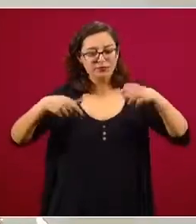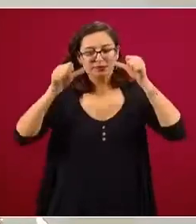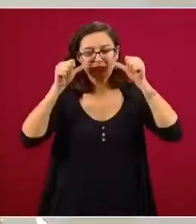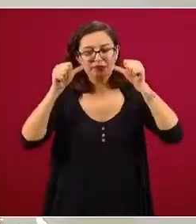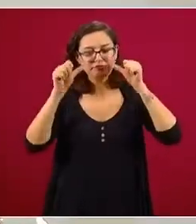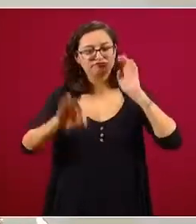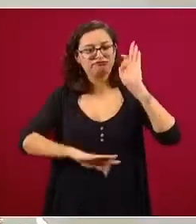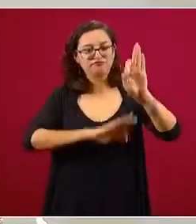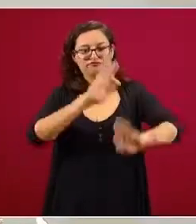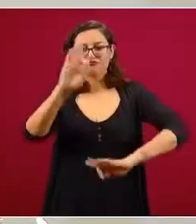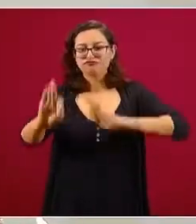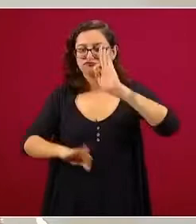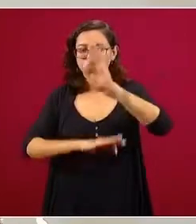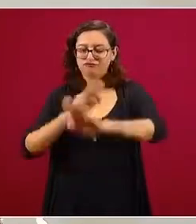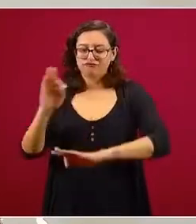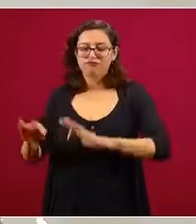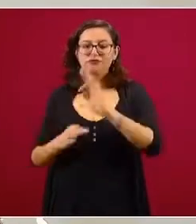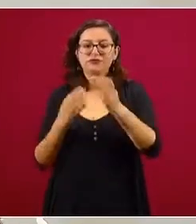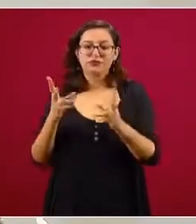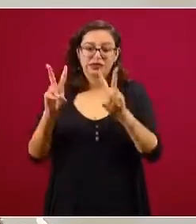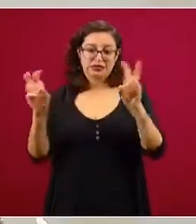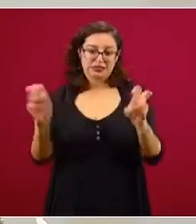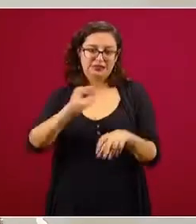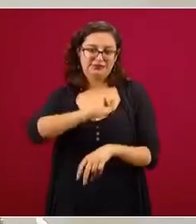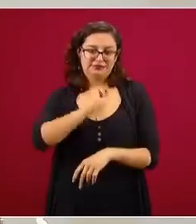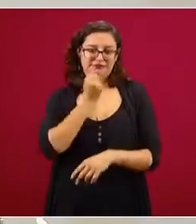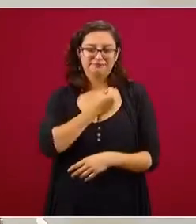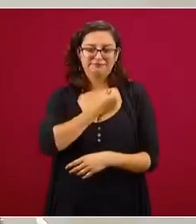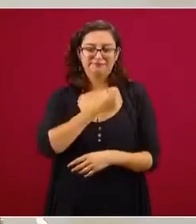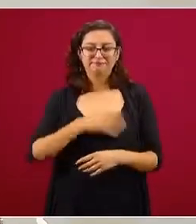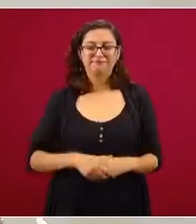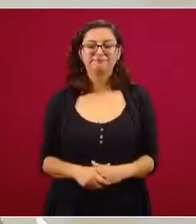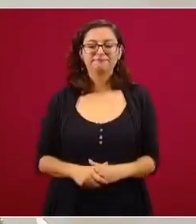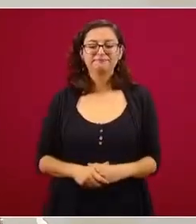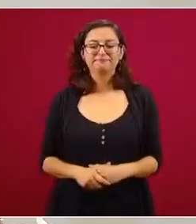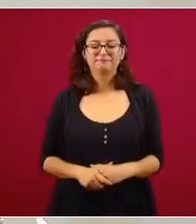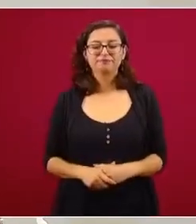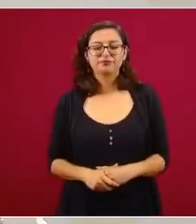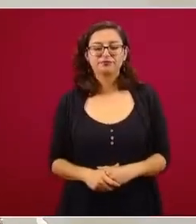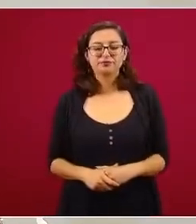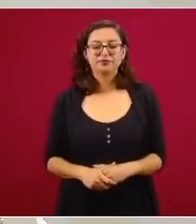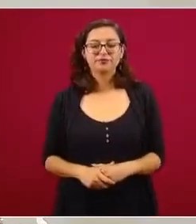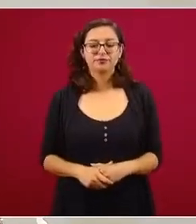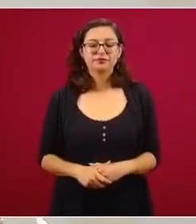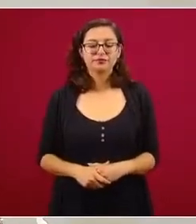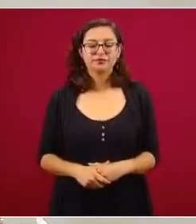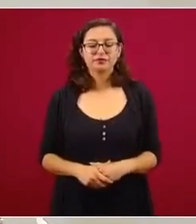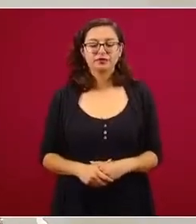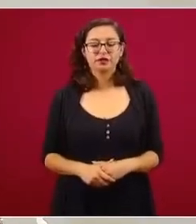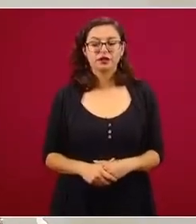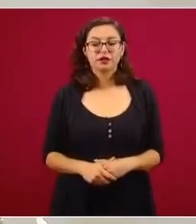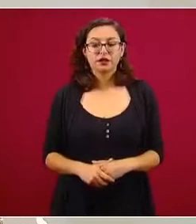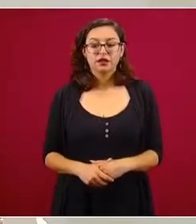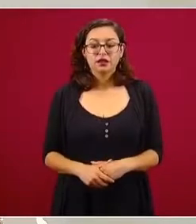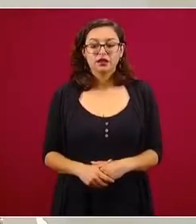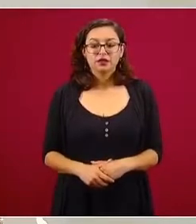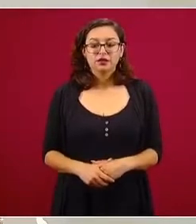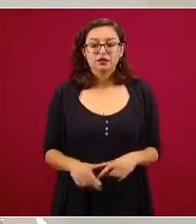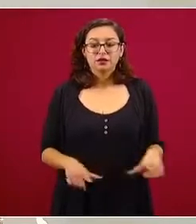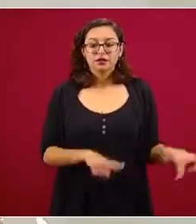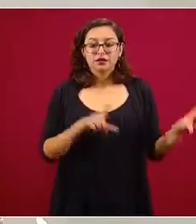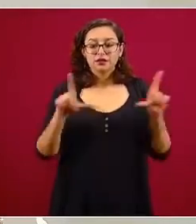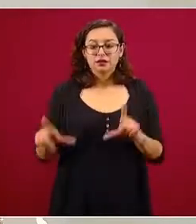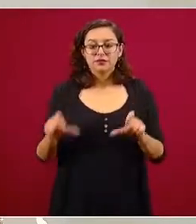familiares directamente en el campo de la salud. La que sigue, por favor. Vemos también que en